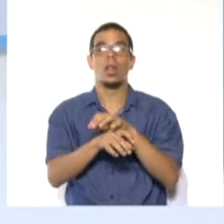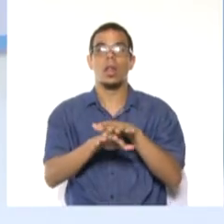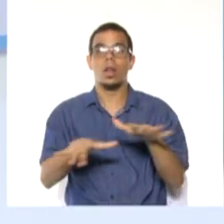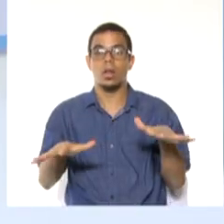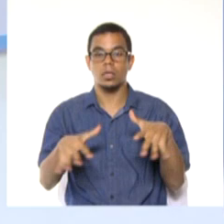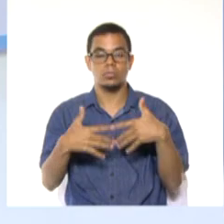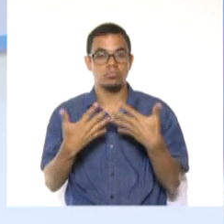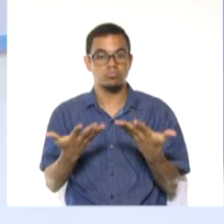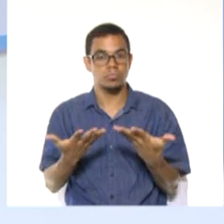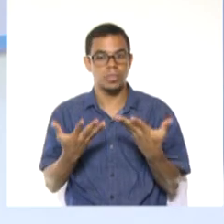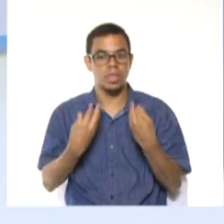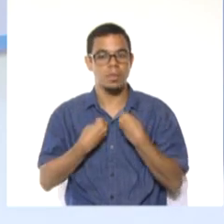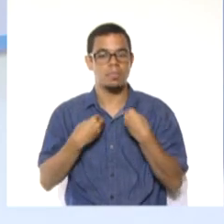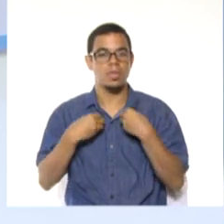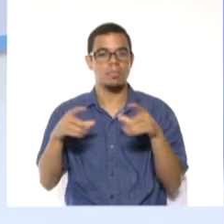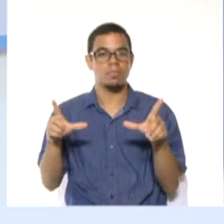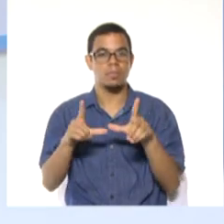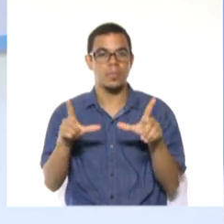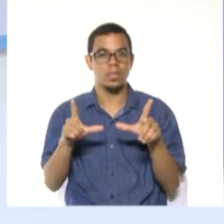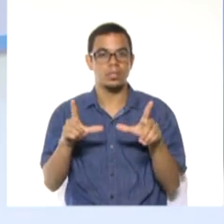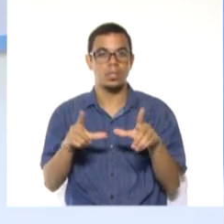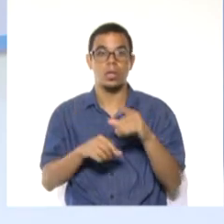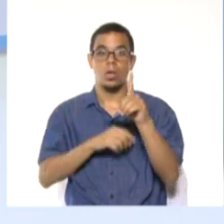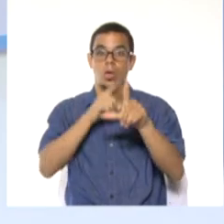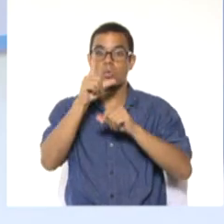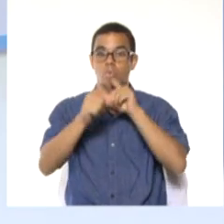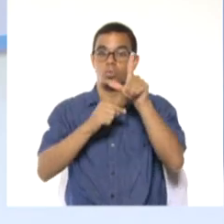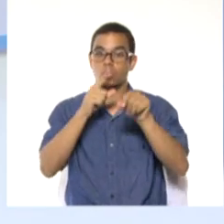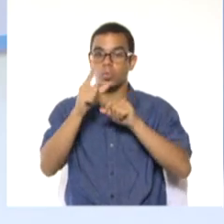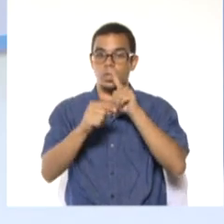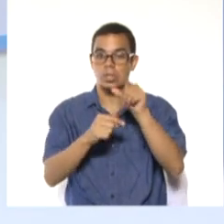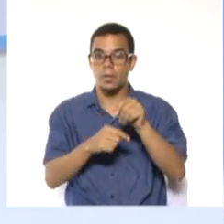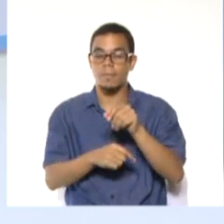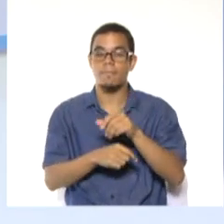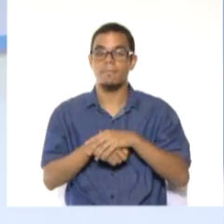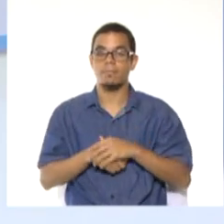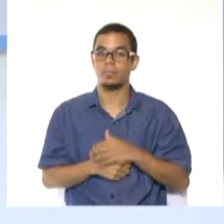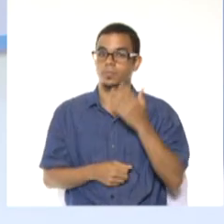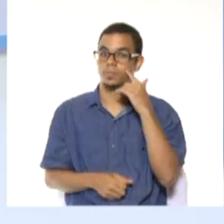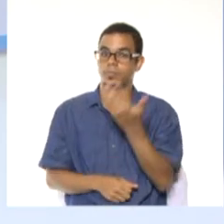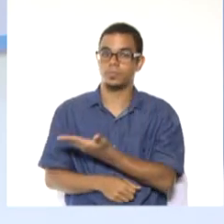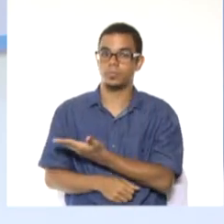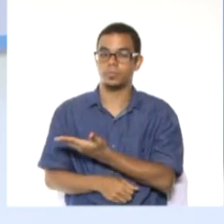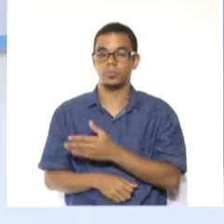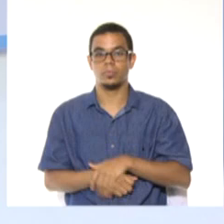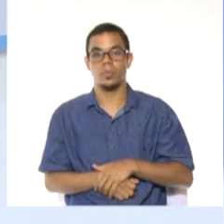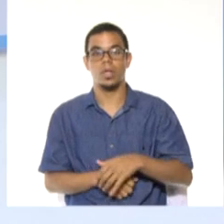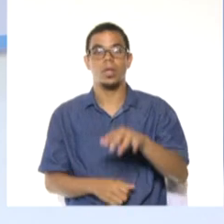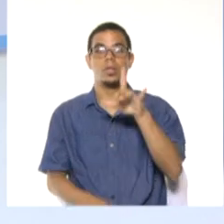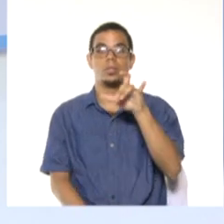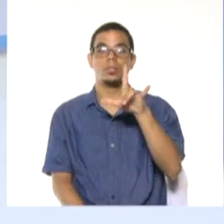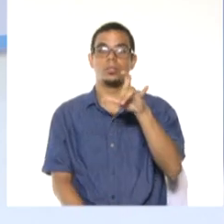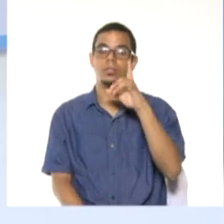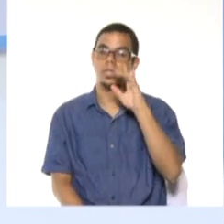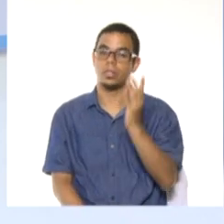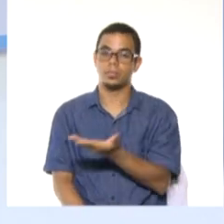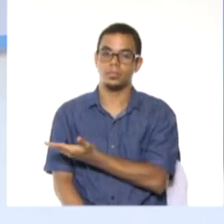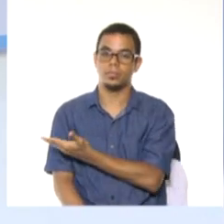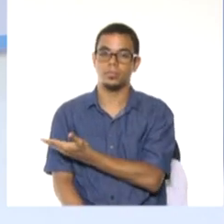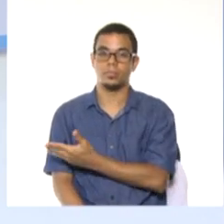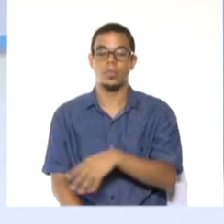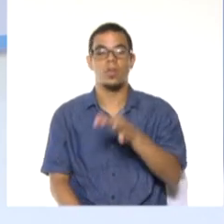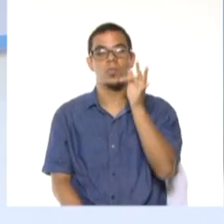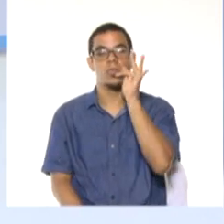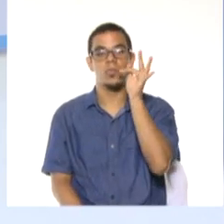plataforma 2.0 con tan solo un clic. Por Twitter nos consigues como Vive TV Oficial 1, por Instagram como Vive TV Oficial,